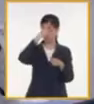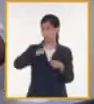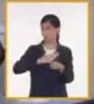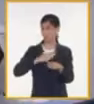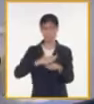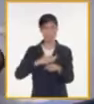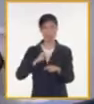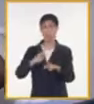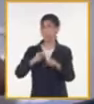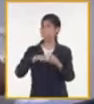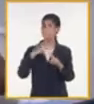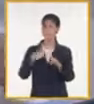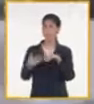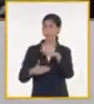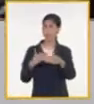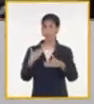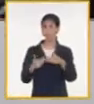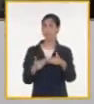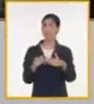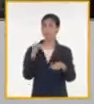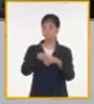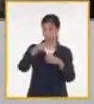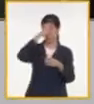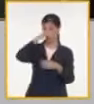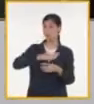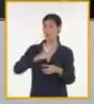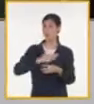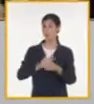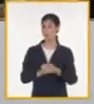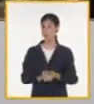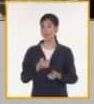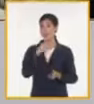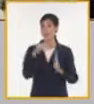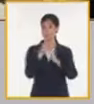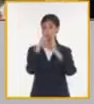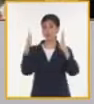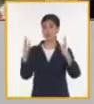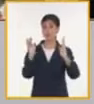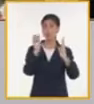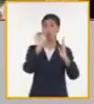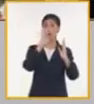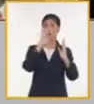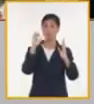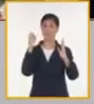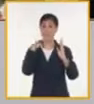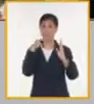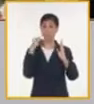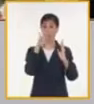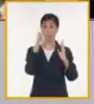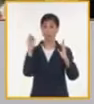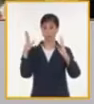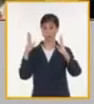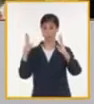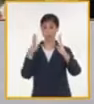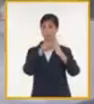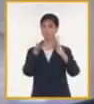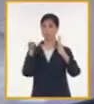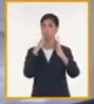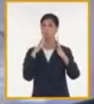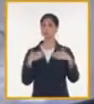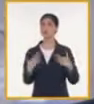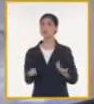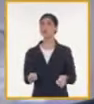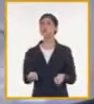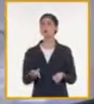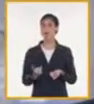país en la déca del 80 eh la famosa de los alcayatas que era gente dedicada a lanzar alcayata eh Para dañar eh